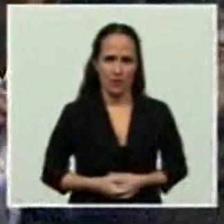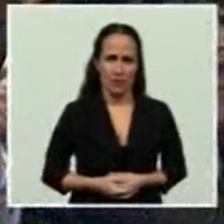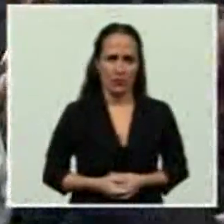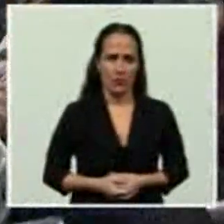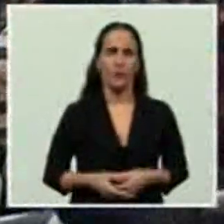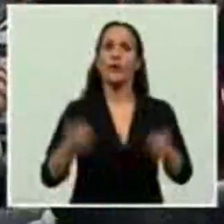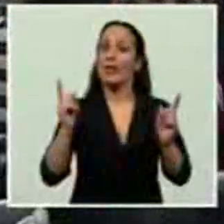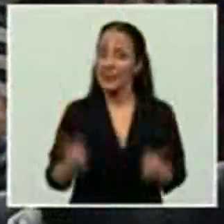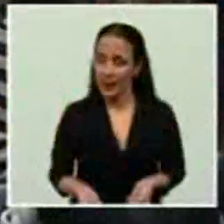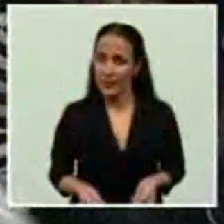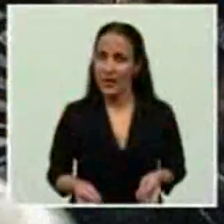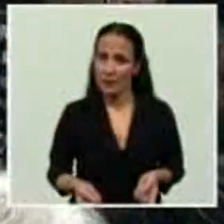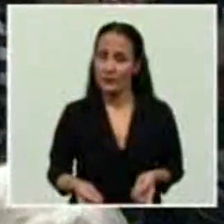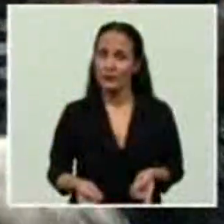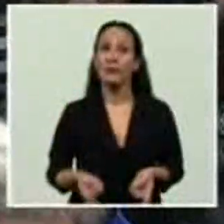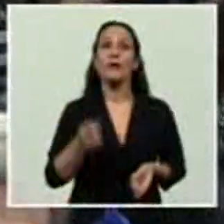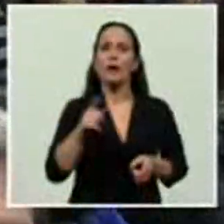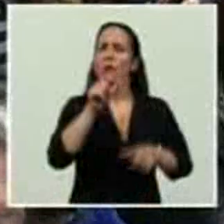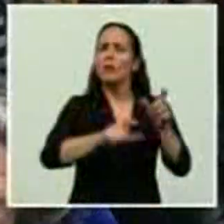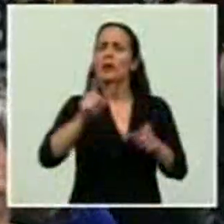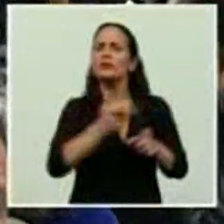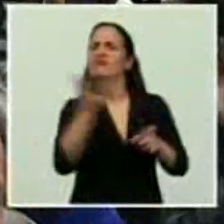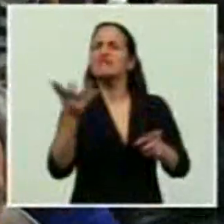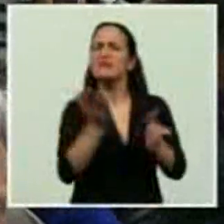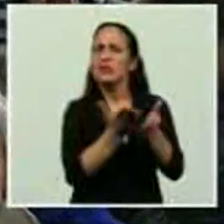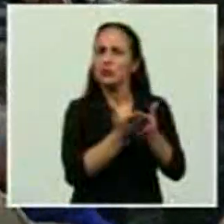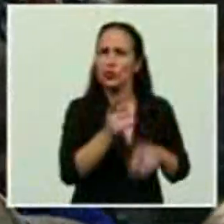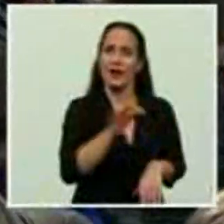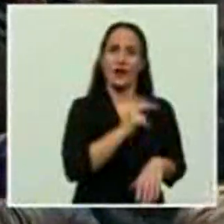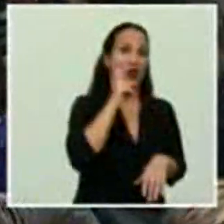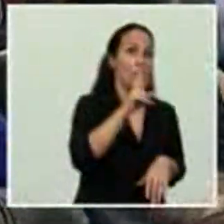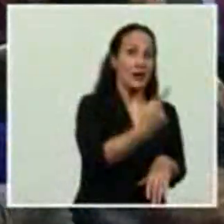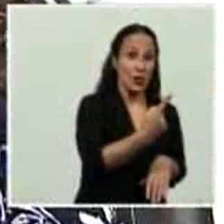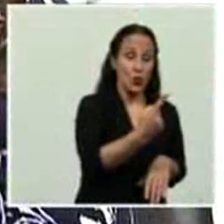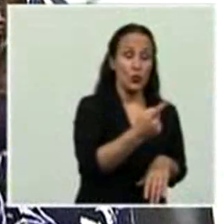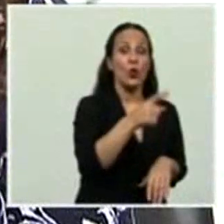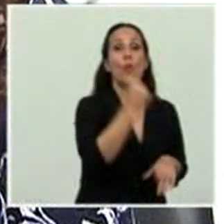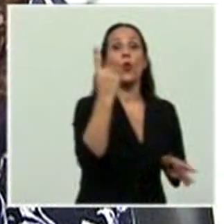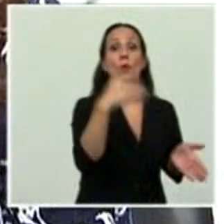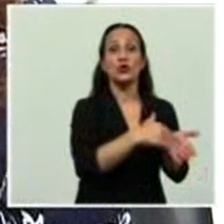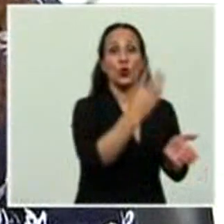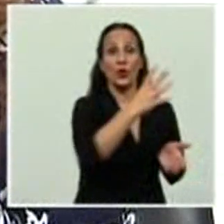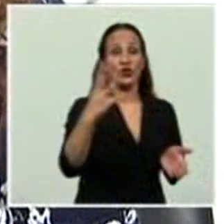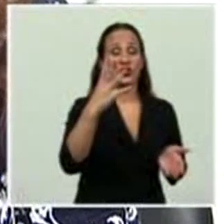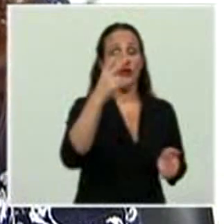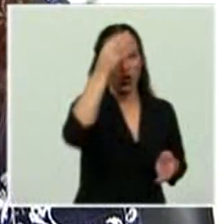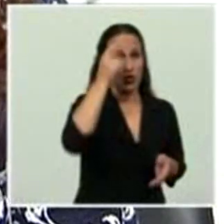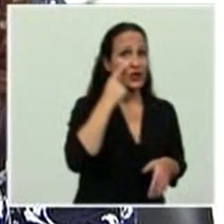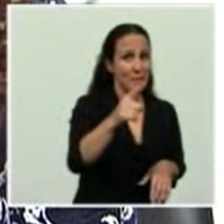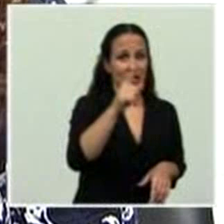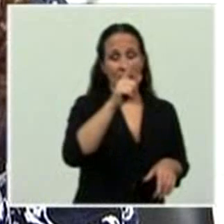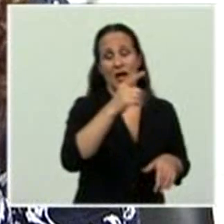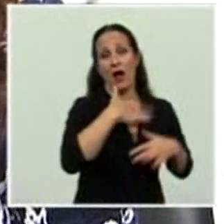y también la cantidad de estudiantes en el año 2001 teníamos 1 412,000